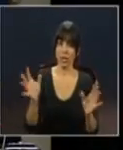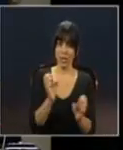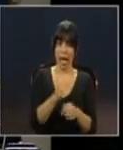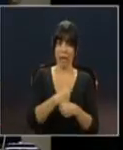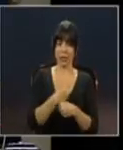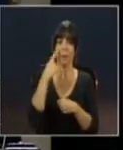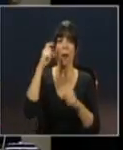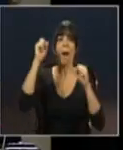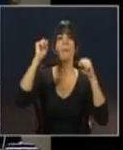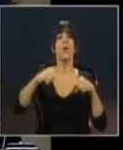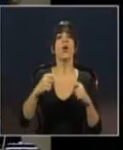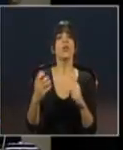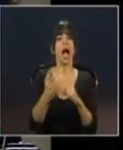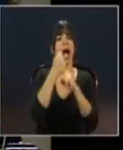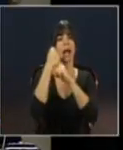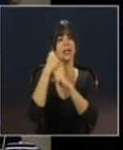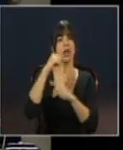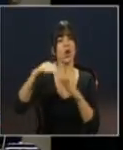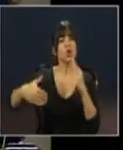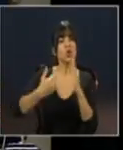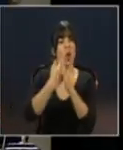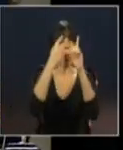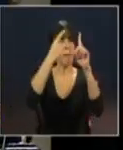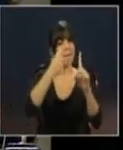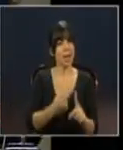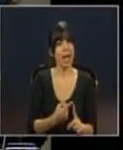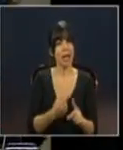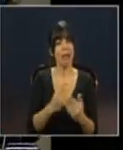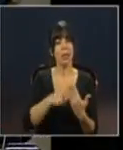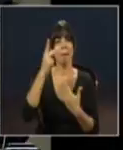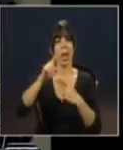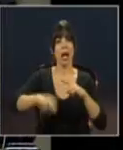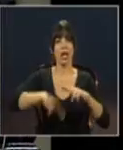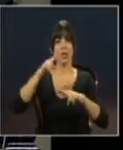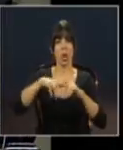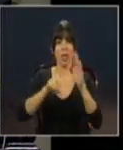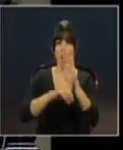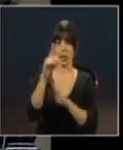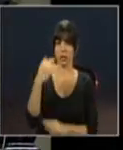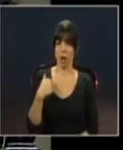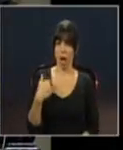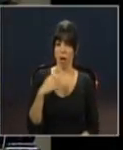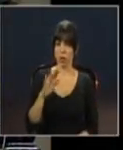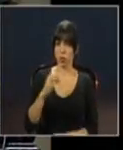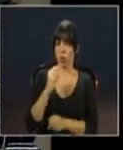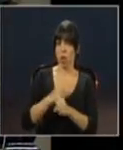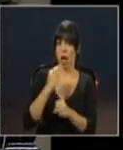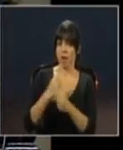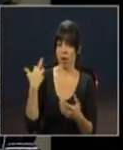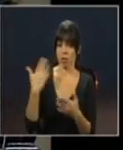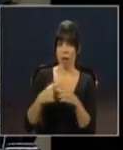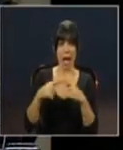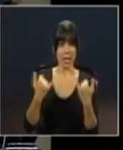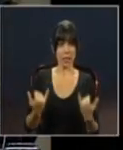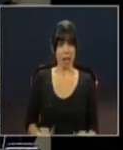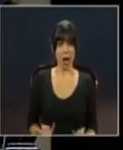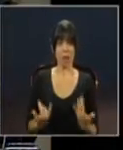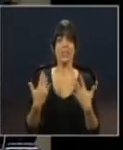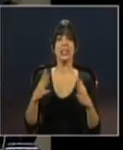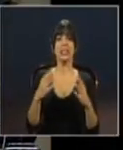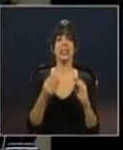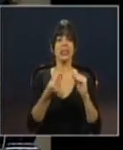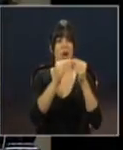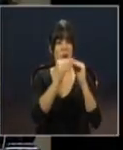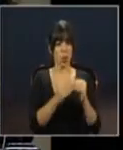para alcanzar la totalidad de los metas y objetivos del Plan Nacional de Desarrollo, cuya gestión hasta el momento ya depara cifras